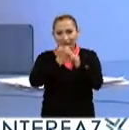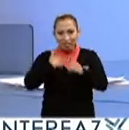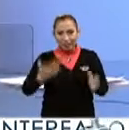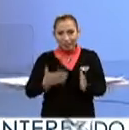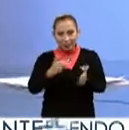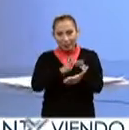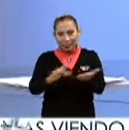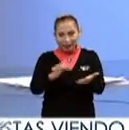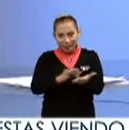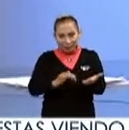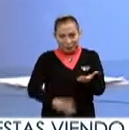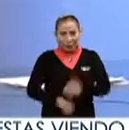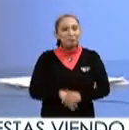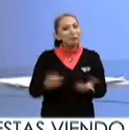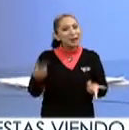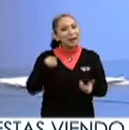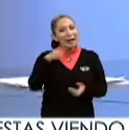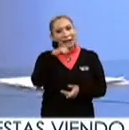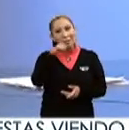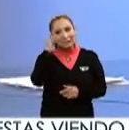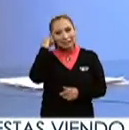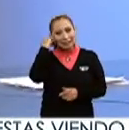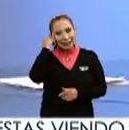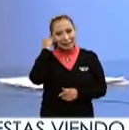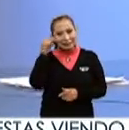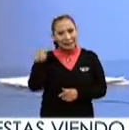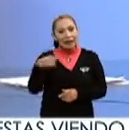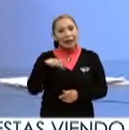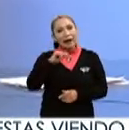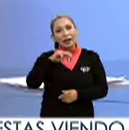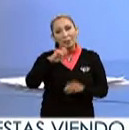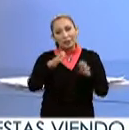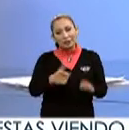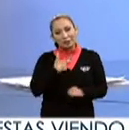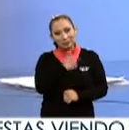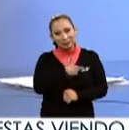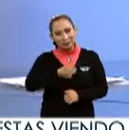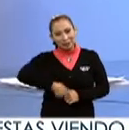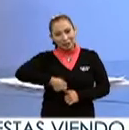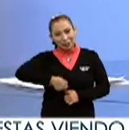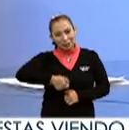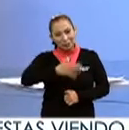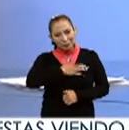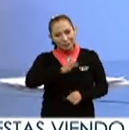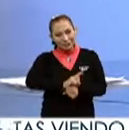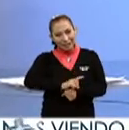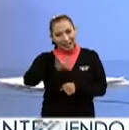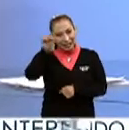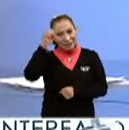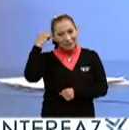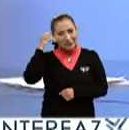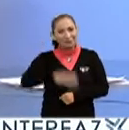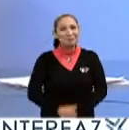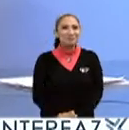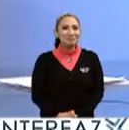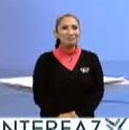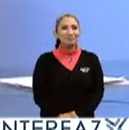de Fomento a la Lectura en Lenguas Indígenas. Ana Cris, ¿cómo estás? Es un placer saludarte. Muy buenos días allá en